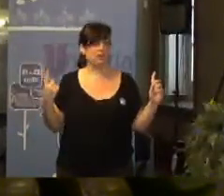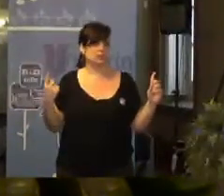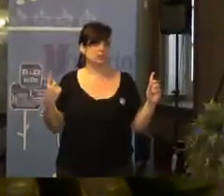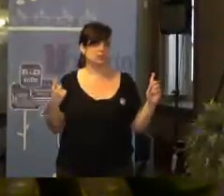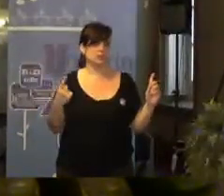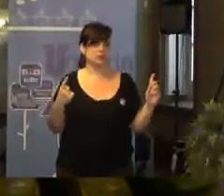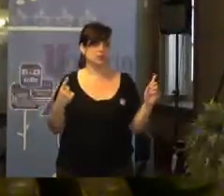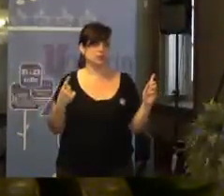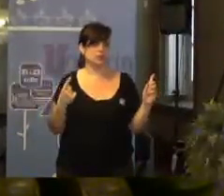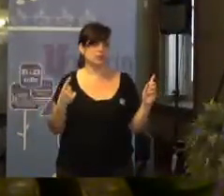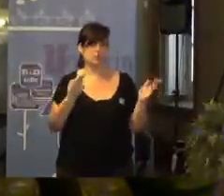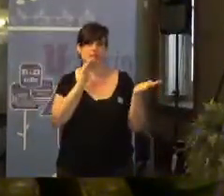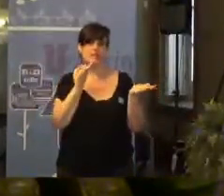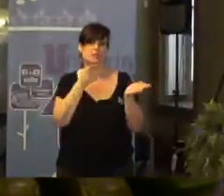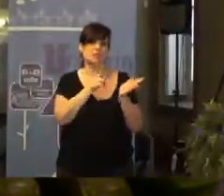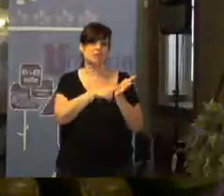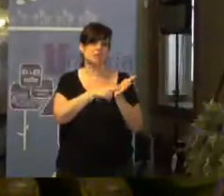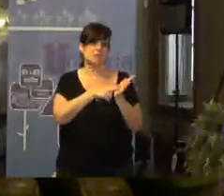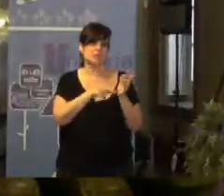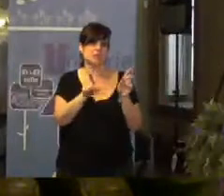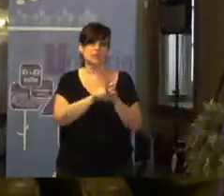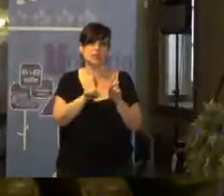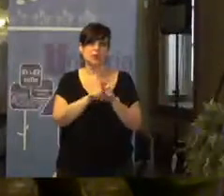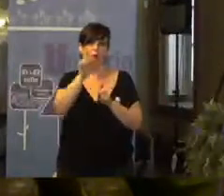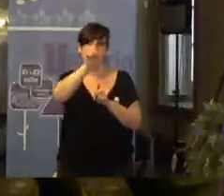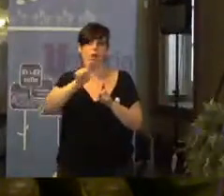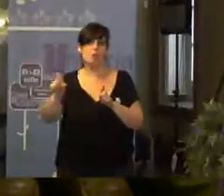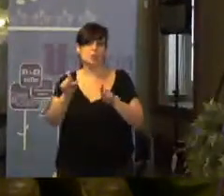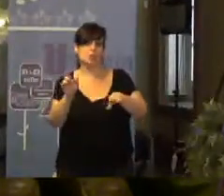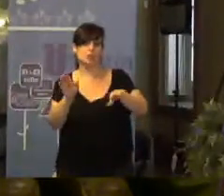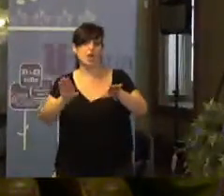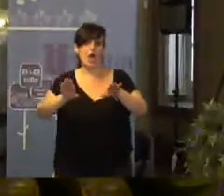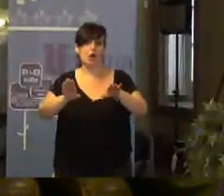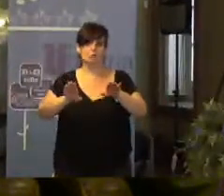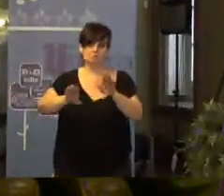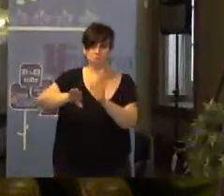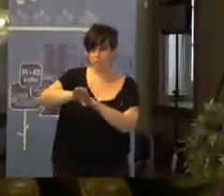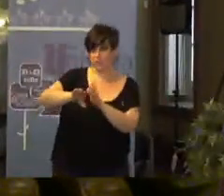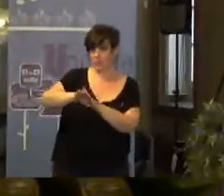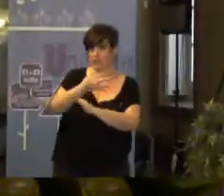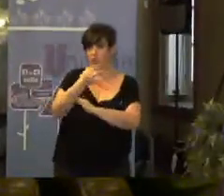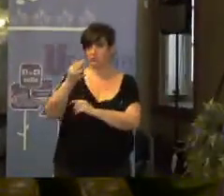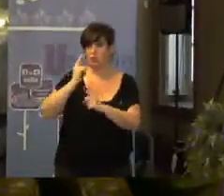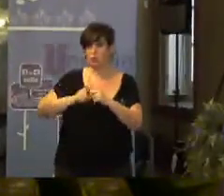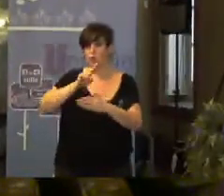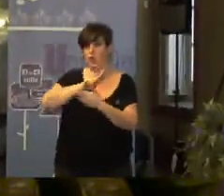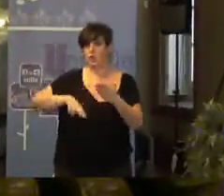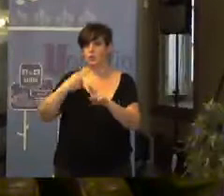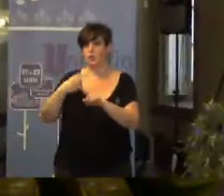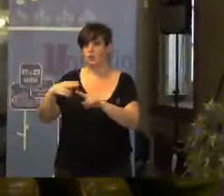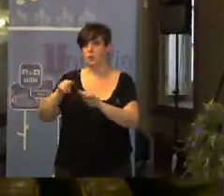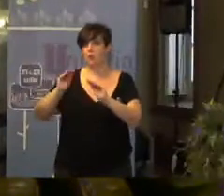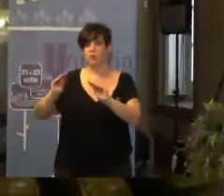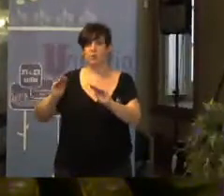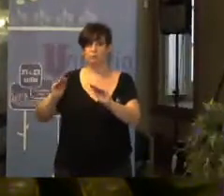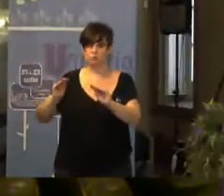como unha persoa pouco menos que de dereitas e que legitimou a política da Xunta de Galicia. En fin, eu que leo